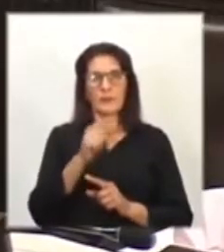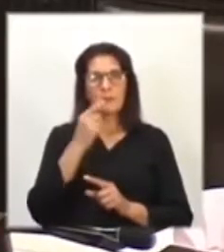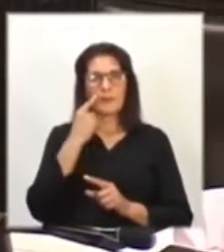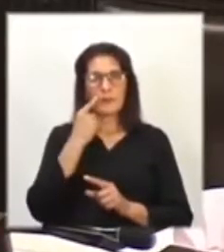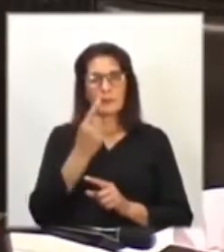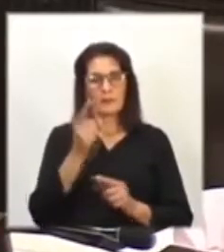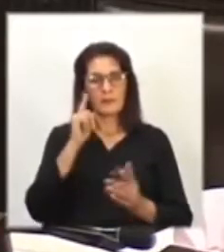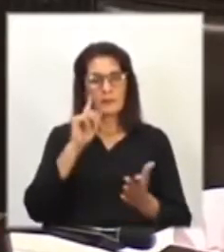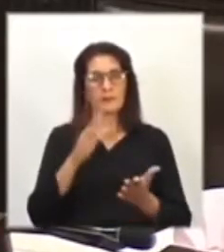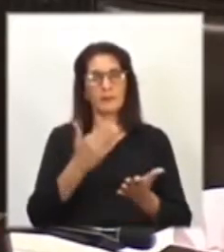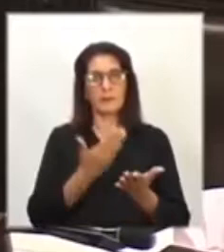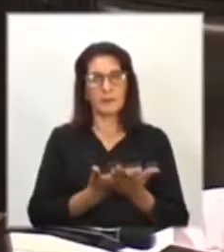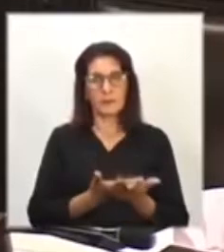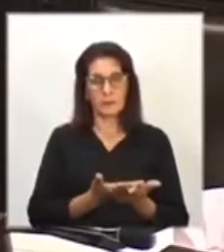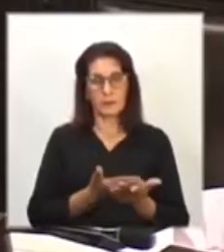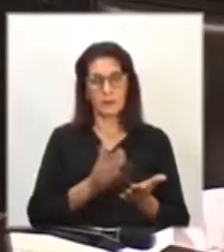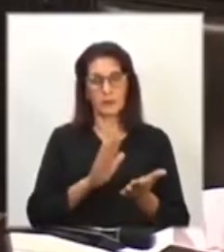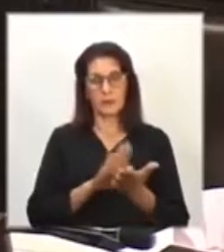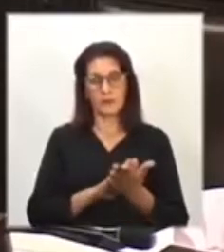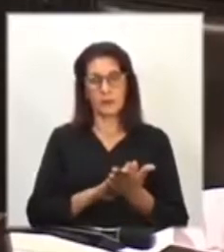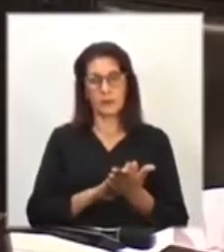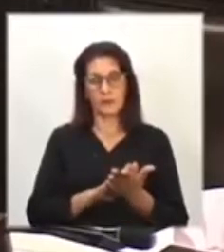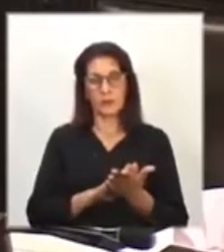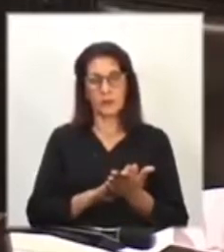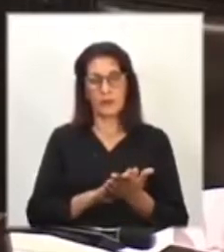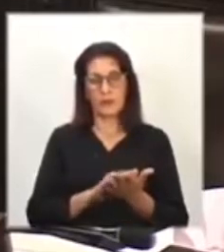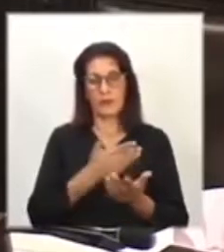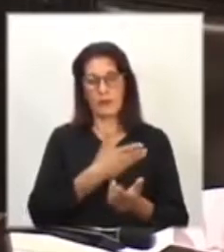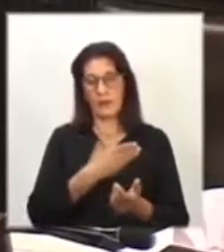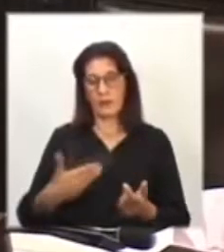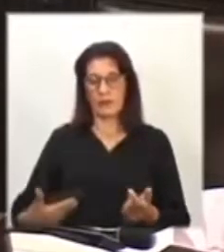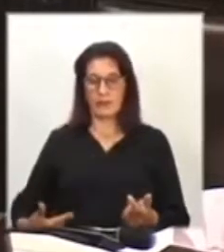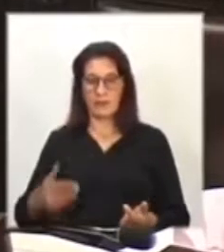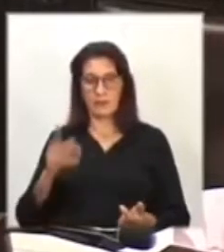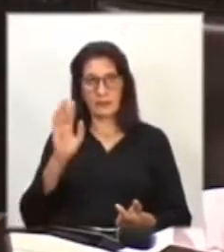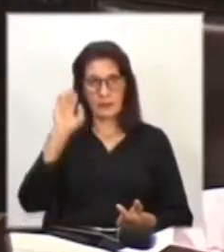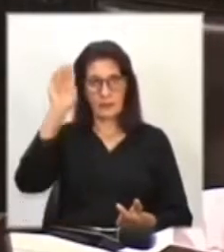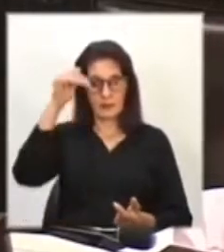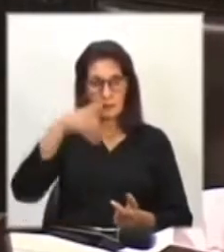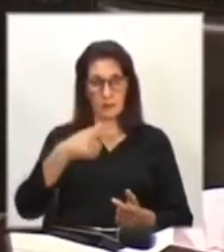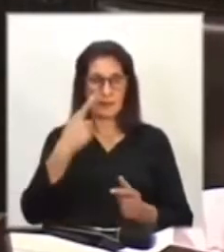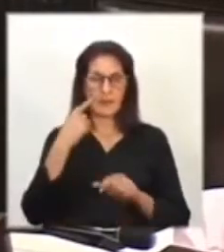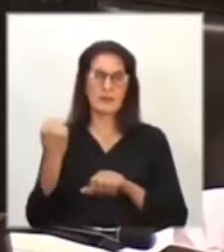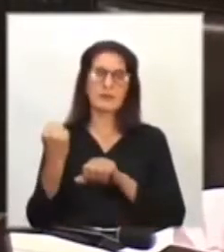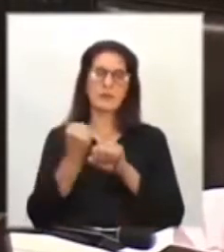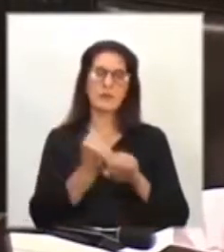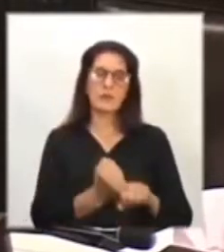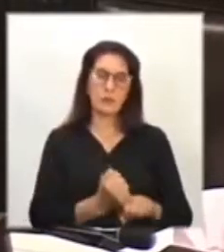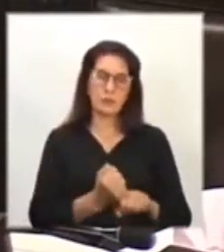que se presentó para anular este acto ante la Presidencia de la República se funda,